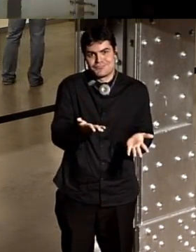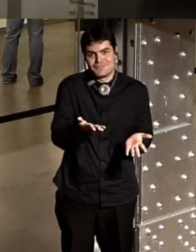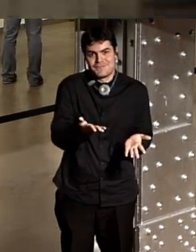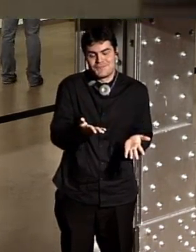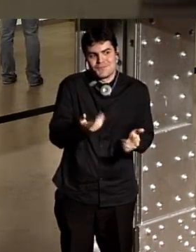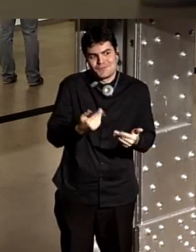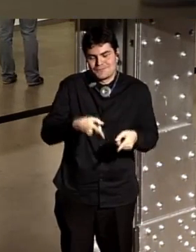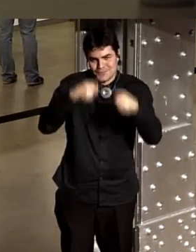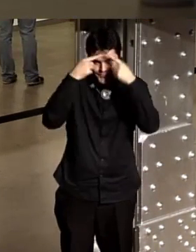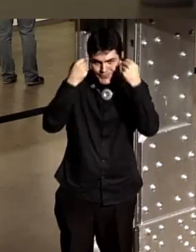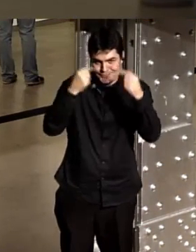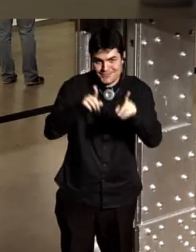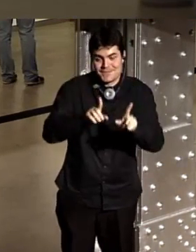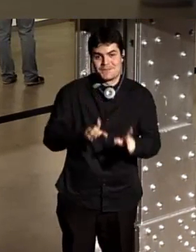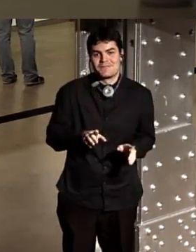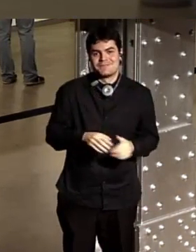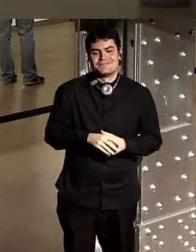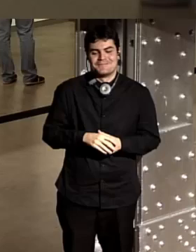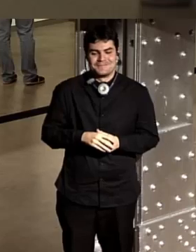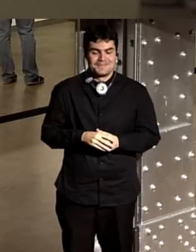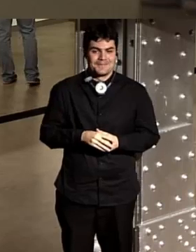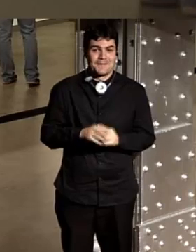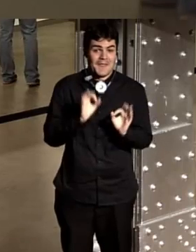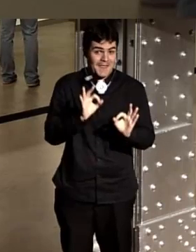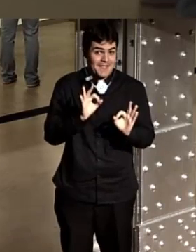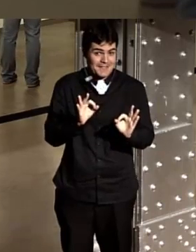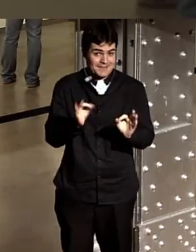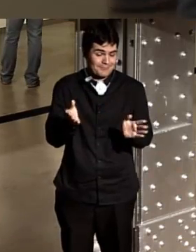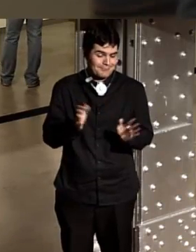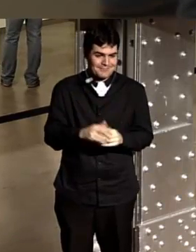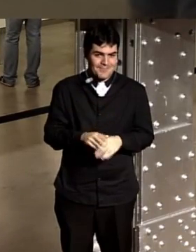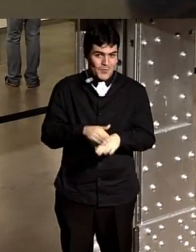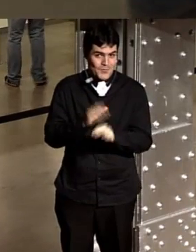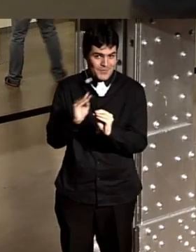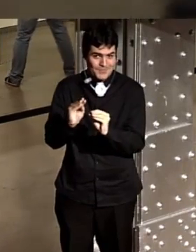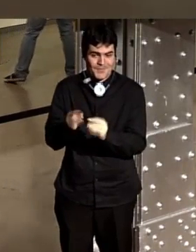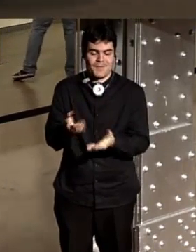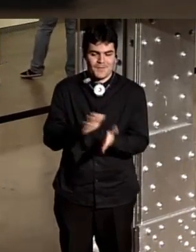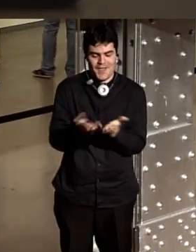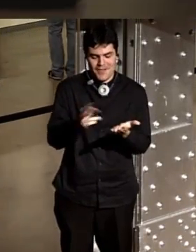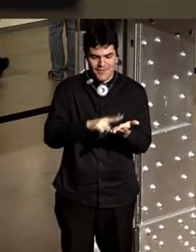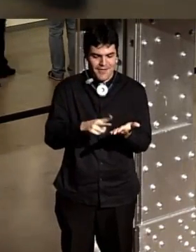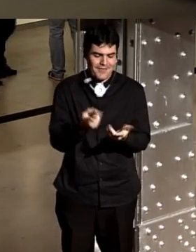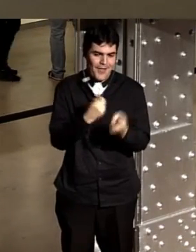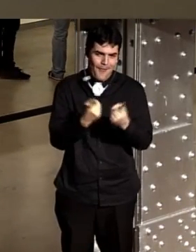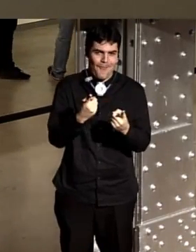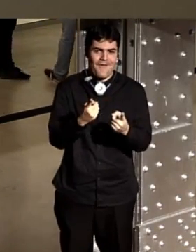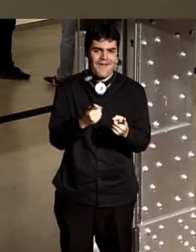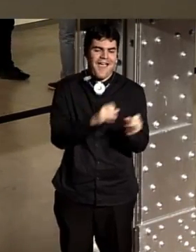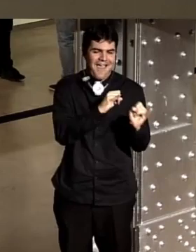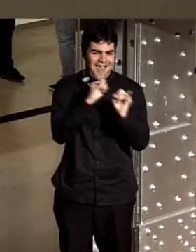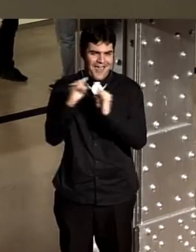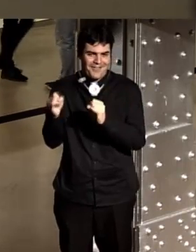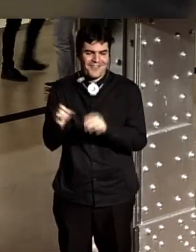precio. Es su culpa. Así es. Hay momentos muy divertidos, hay momentos que te ríes mucho. Hay